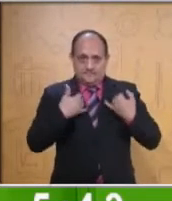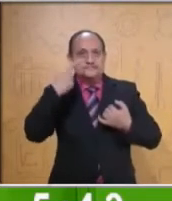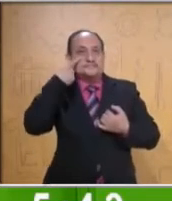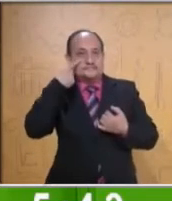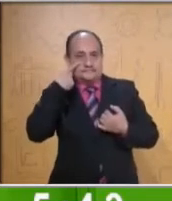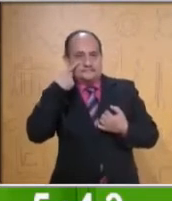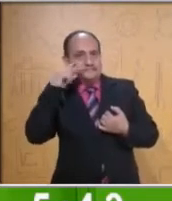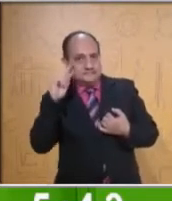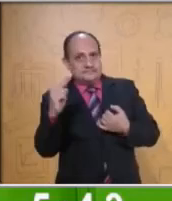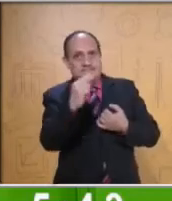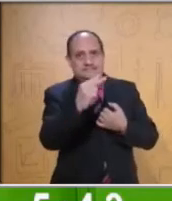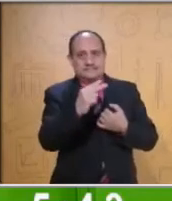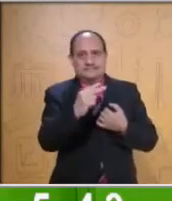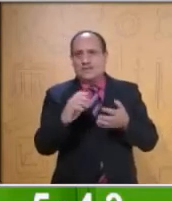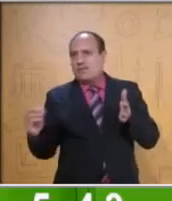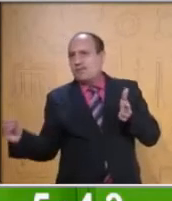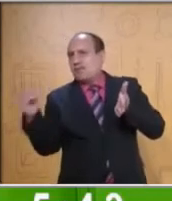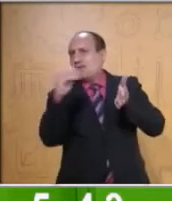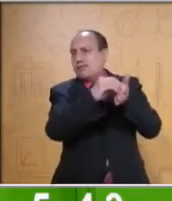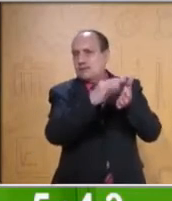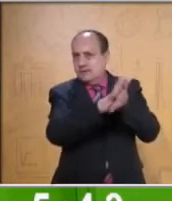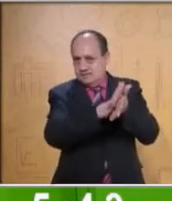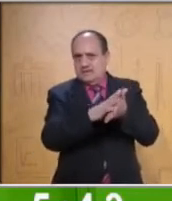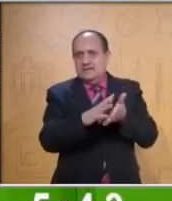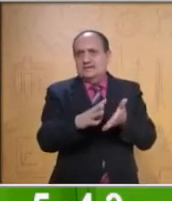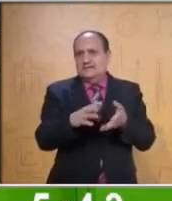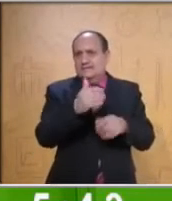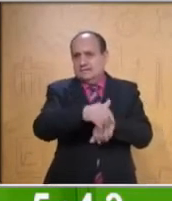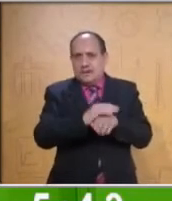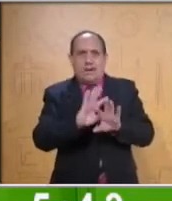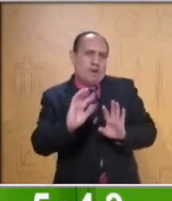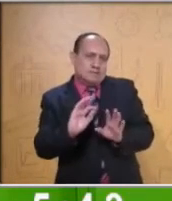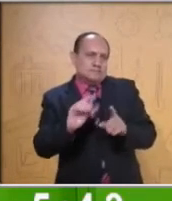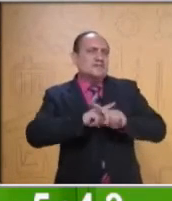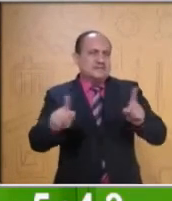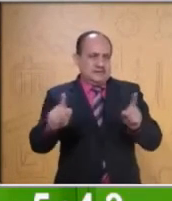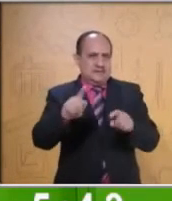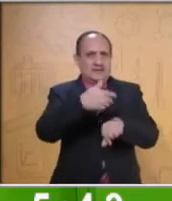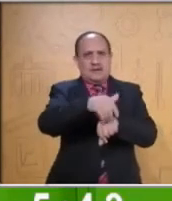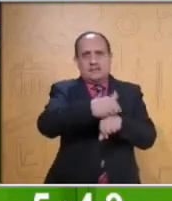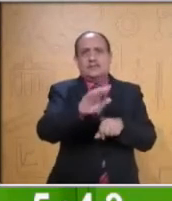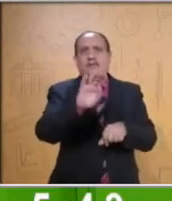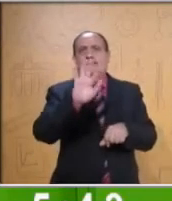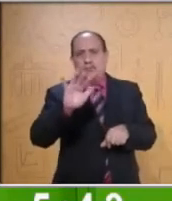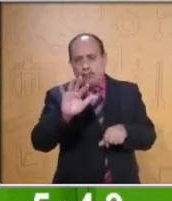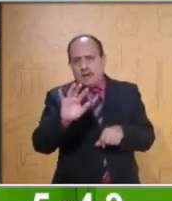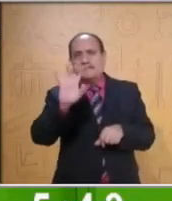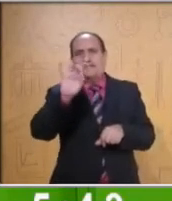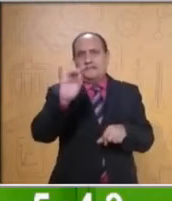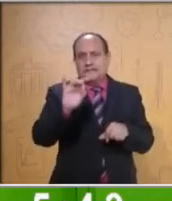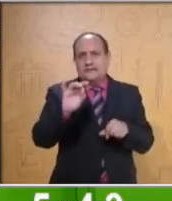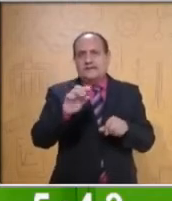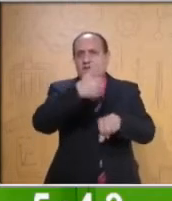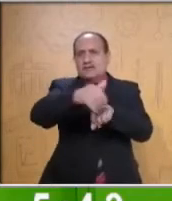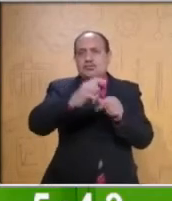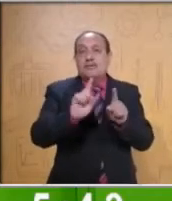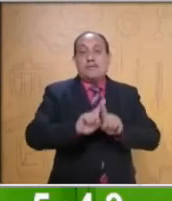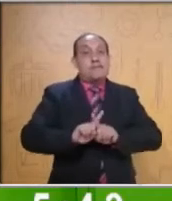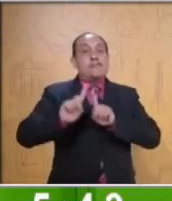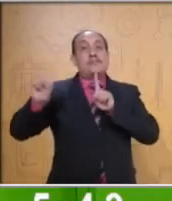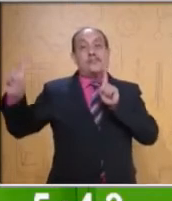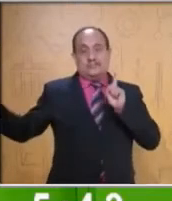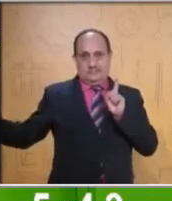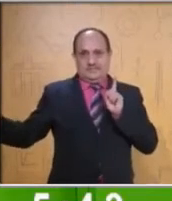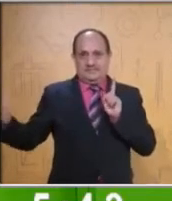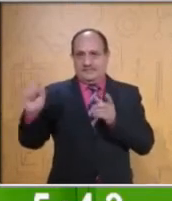Fíjense, observen, puse un dato, yo pude haber puesto 50 o pude haber puesto 30, un dato que está muy alejado de los